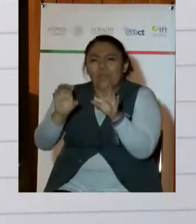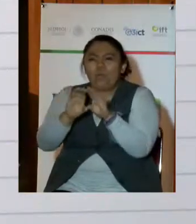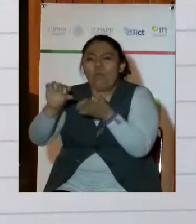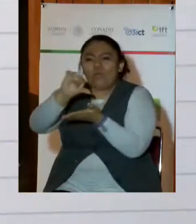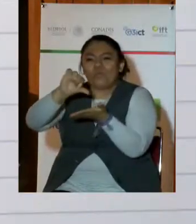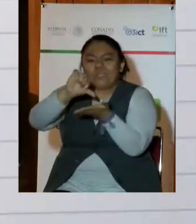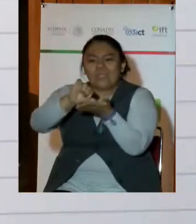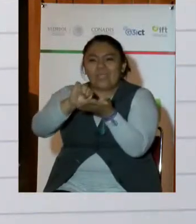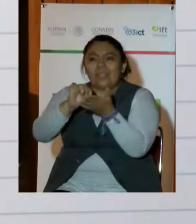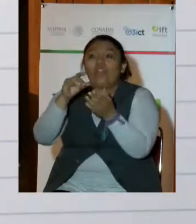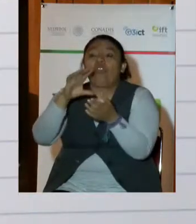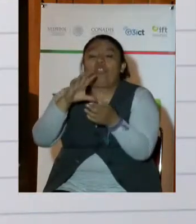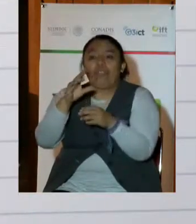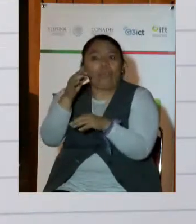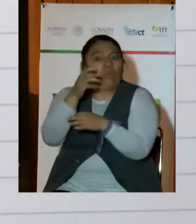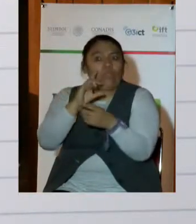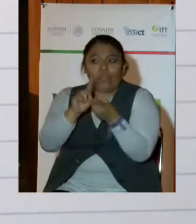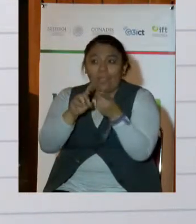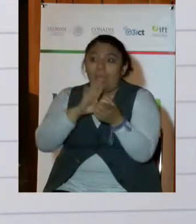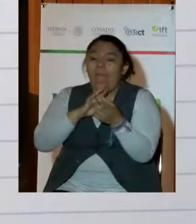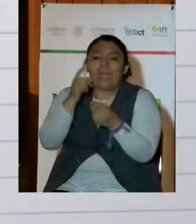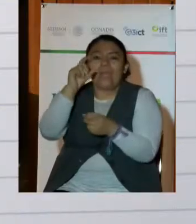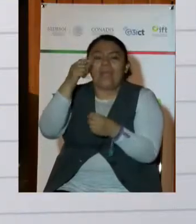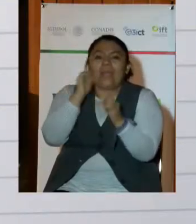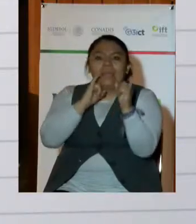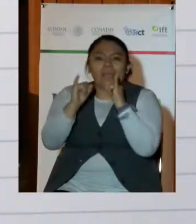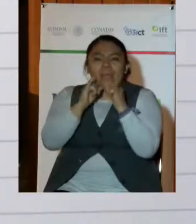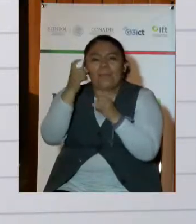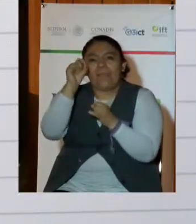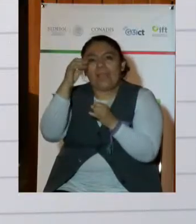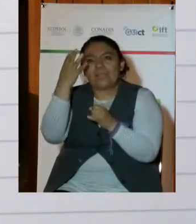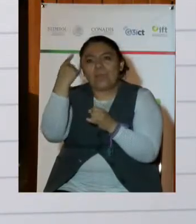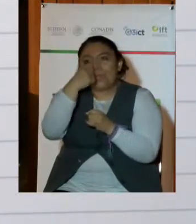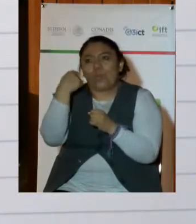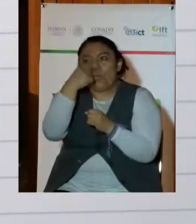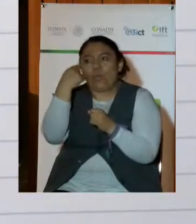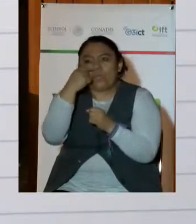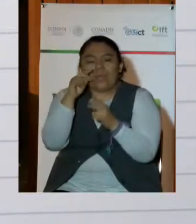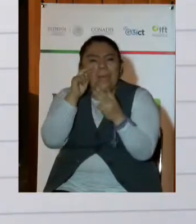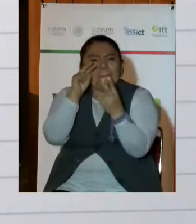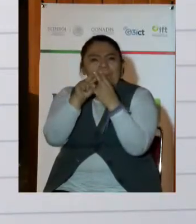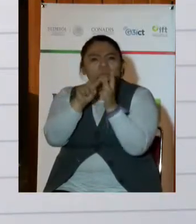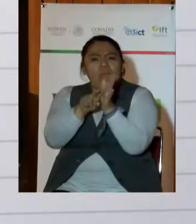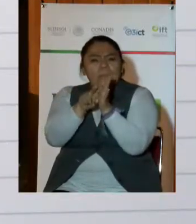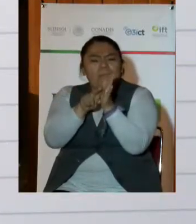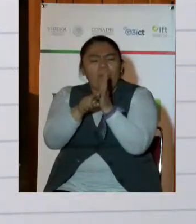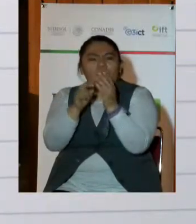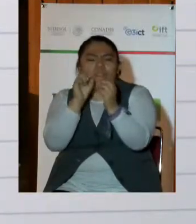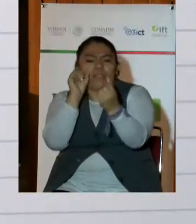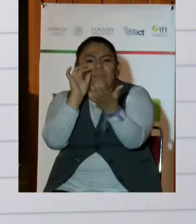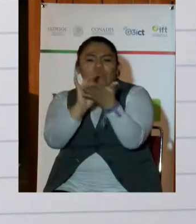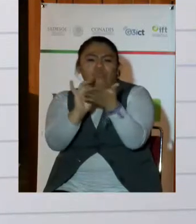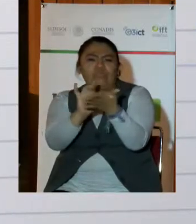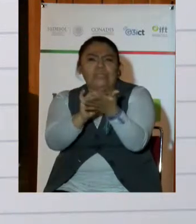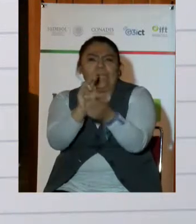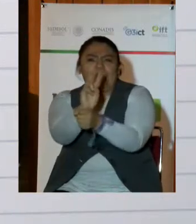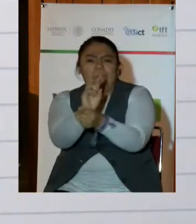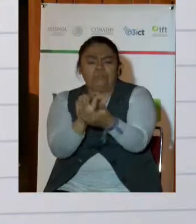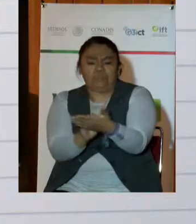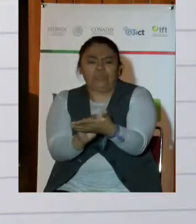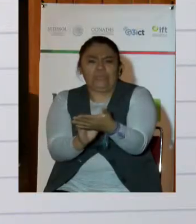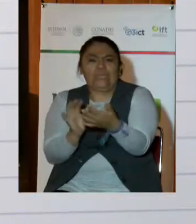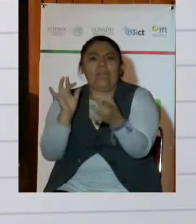en noviembre, y es un poco el ejemplo que logran las tecnologías de la información. A través de Skype, el gobierno colombiano creó un